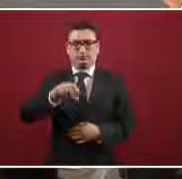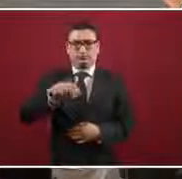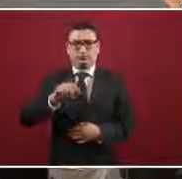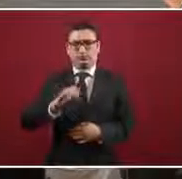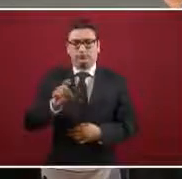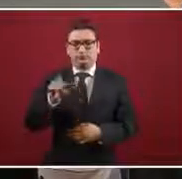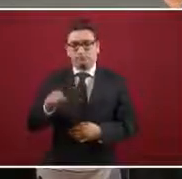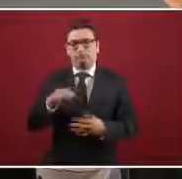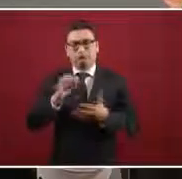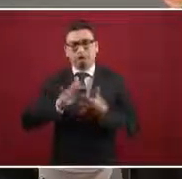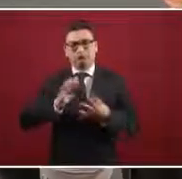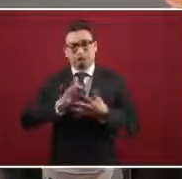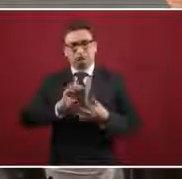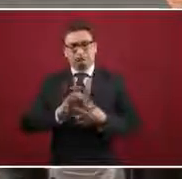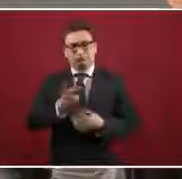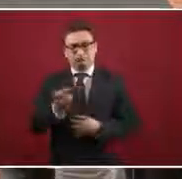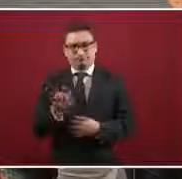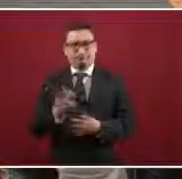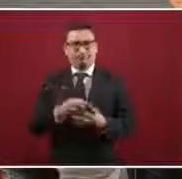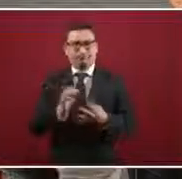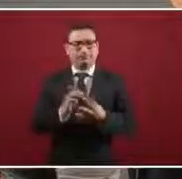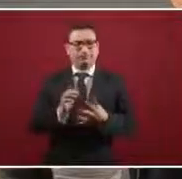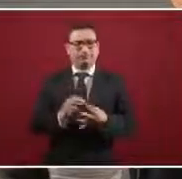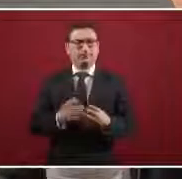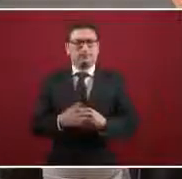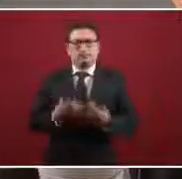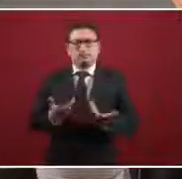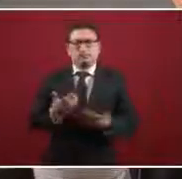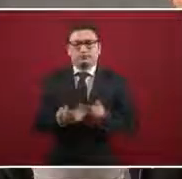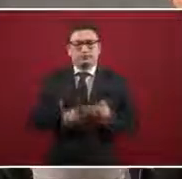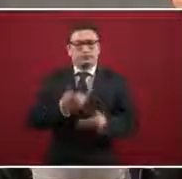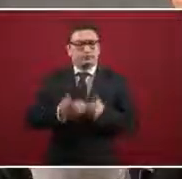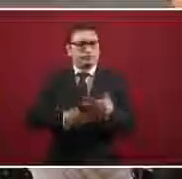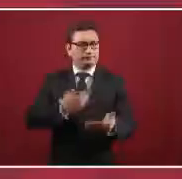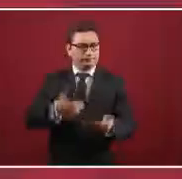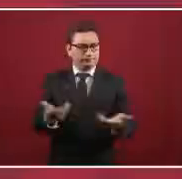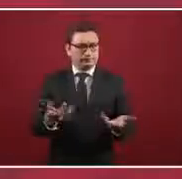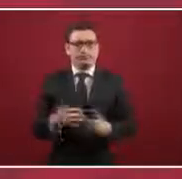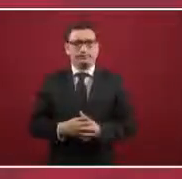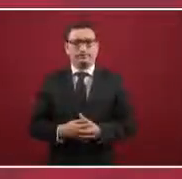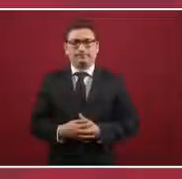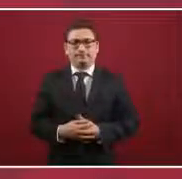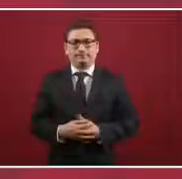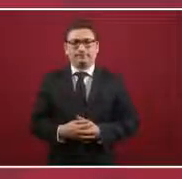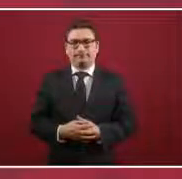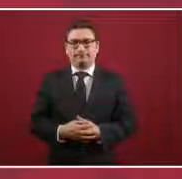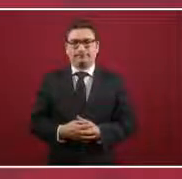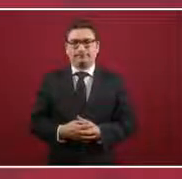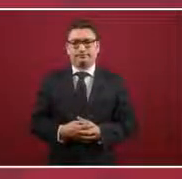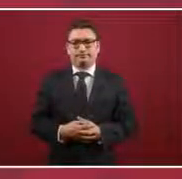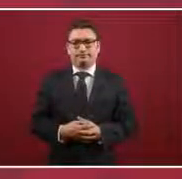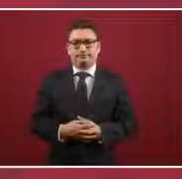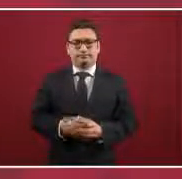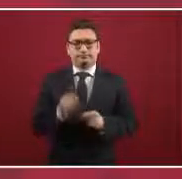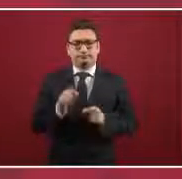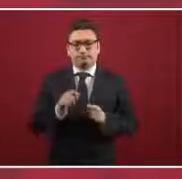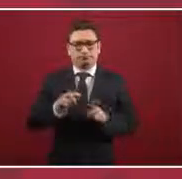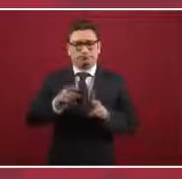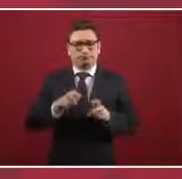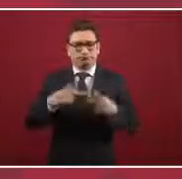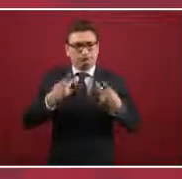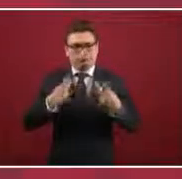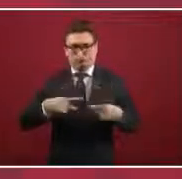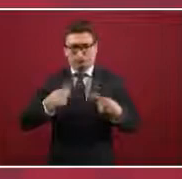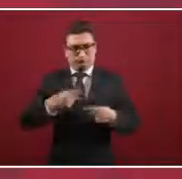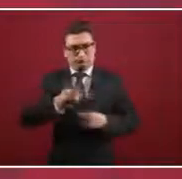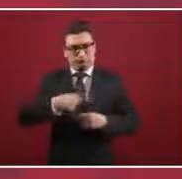a informarnos sobre cómo vamos en lo que tiene que ver con la protección de las personas,